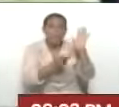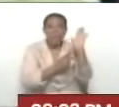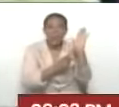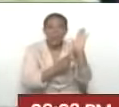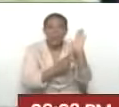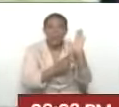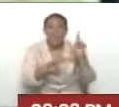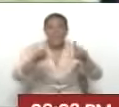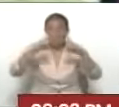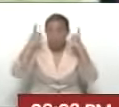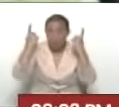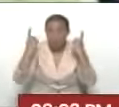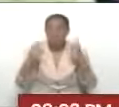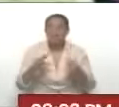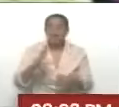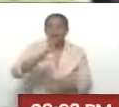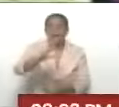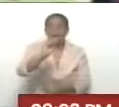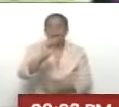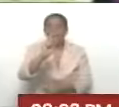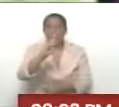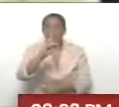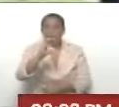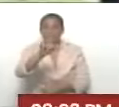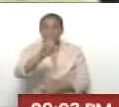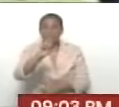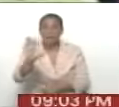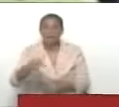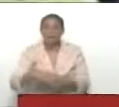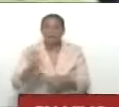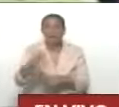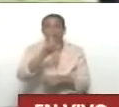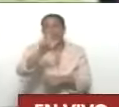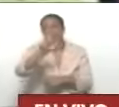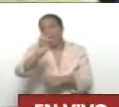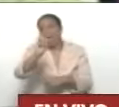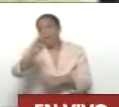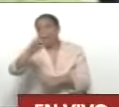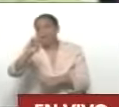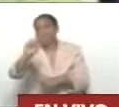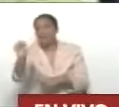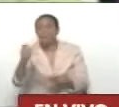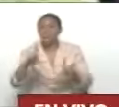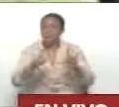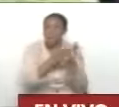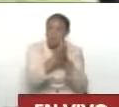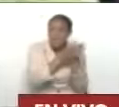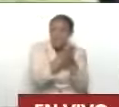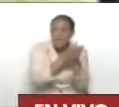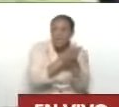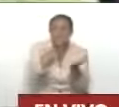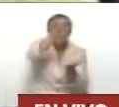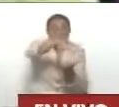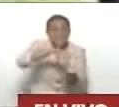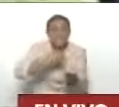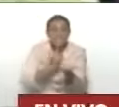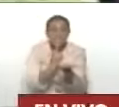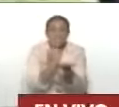Carayaca, en el sector Las Lapas. Mi emprendimiento es de siembra.